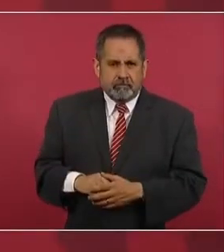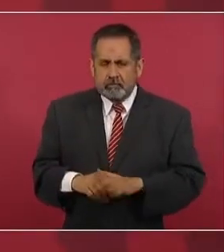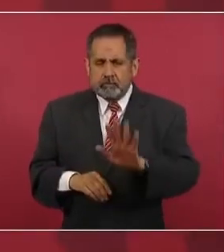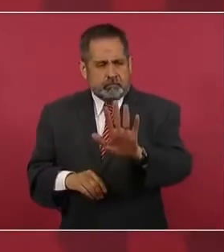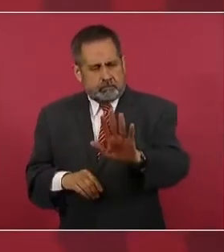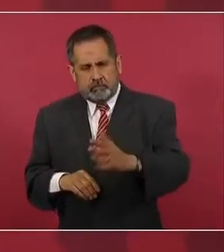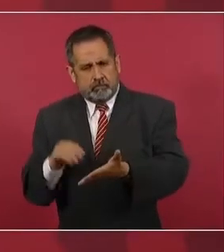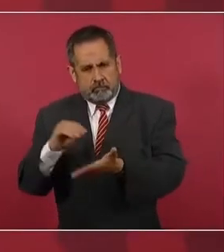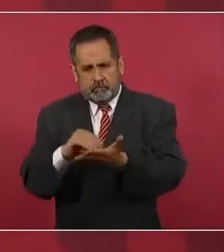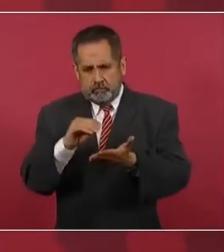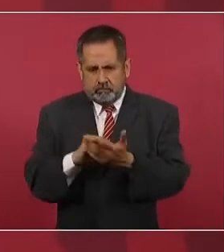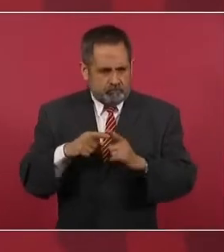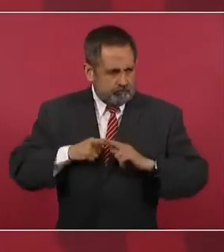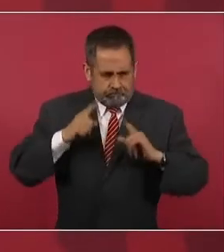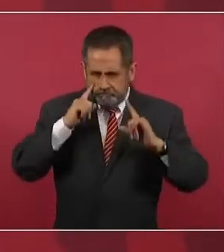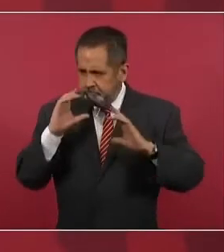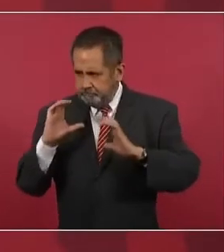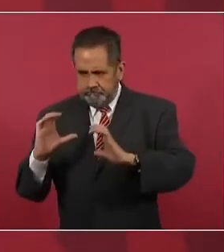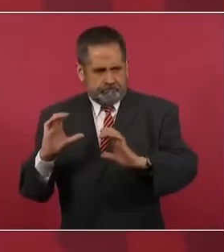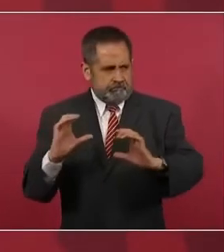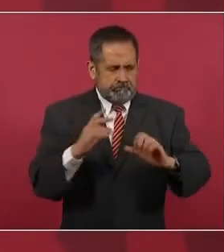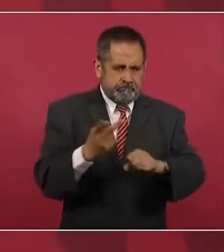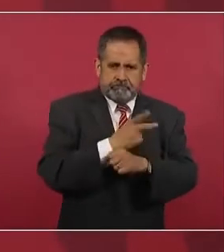continuar pendientes